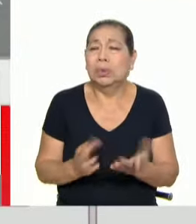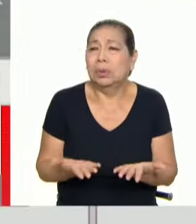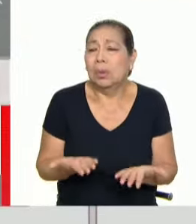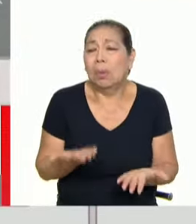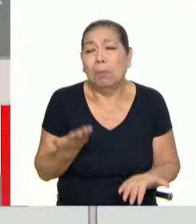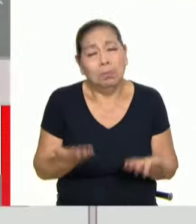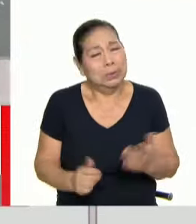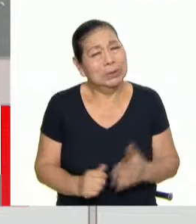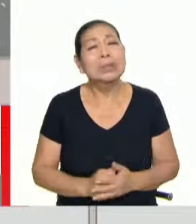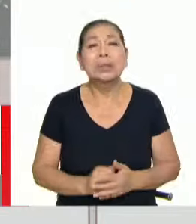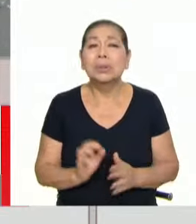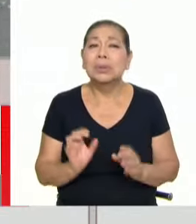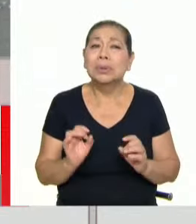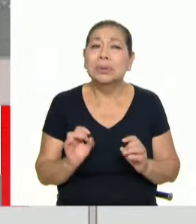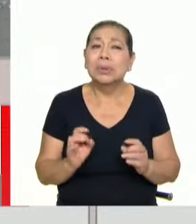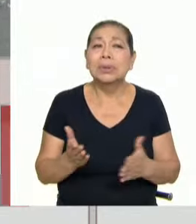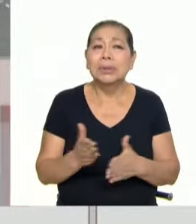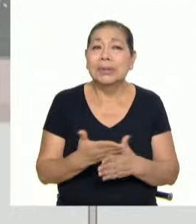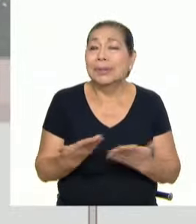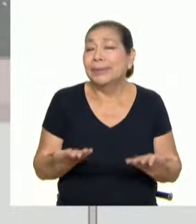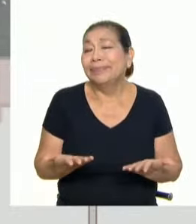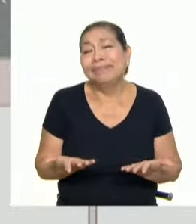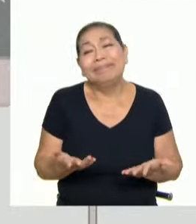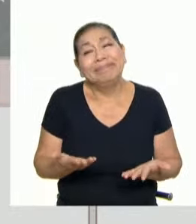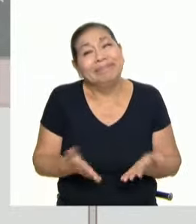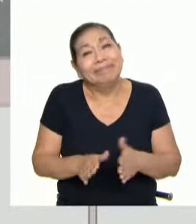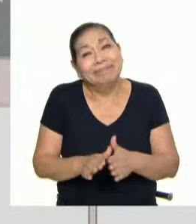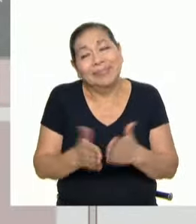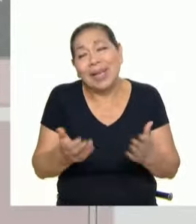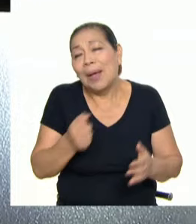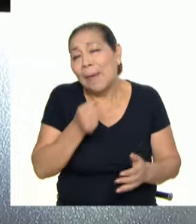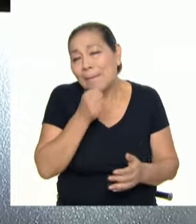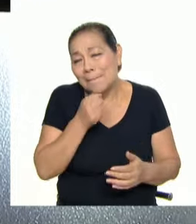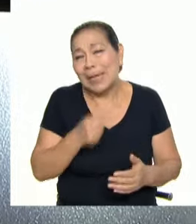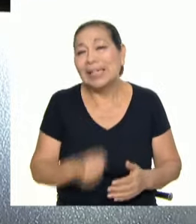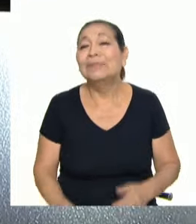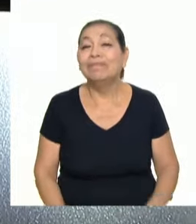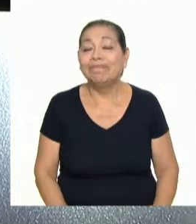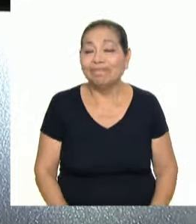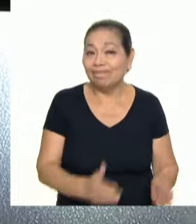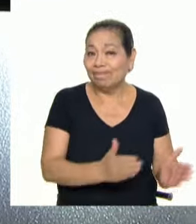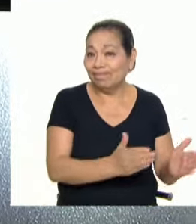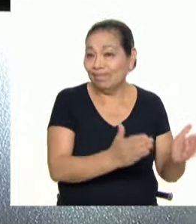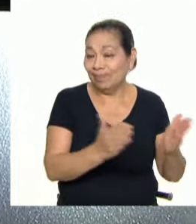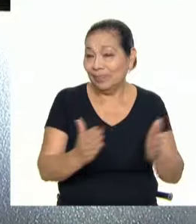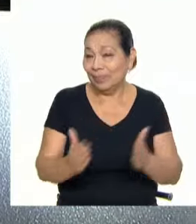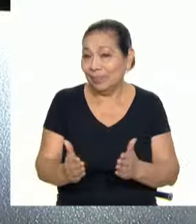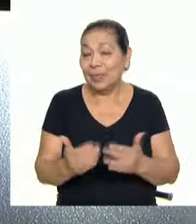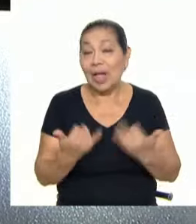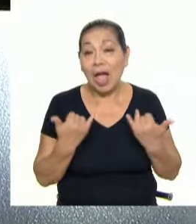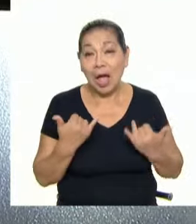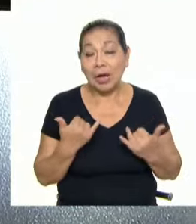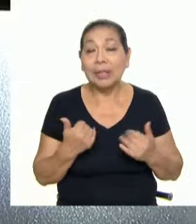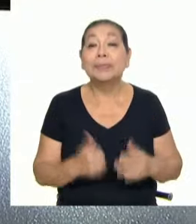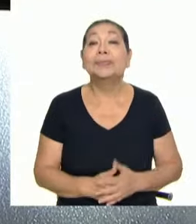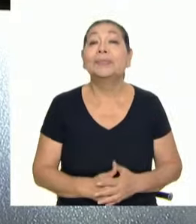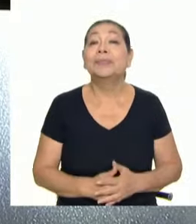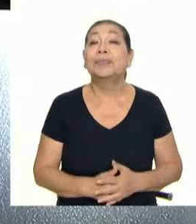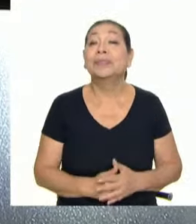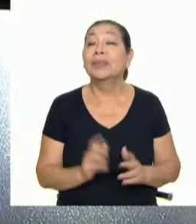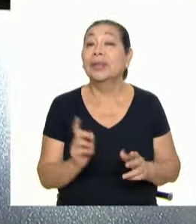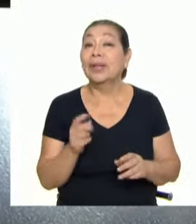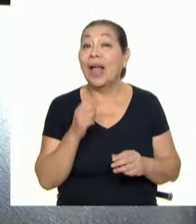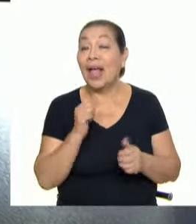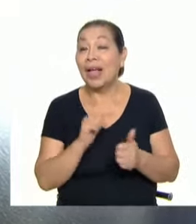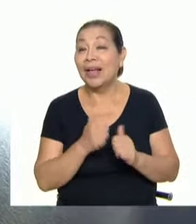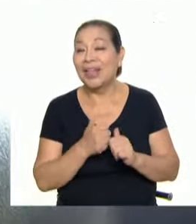que puedas estar participando dentro de esta cobertura periodística. Muy bien, son las 7:55 de la mañana, es momento